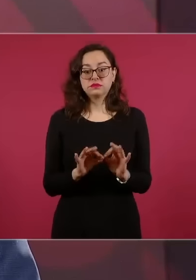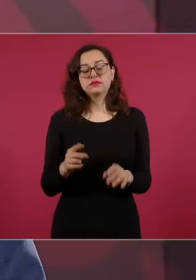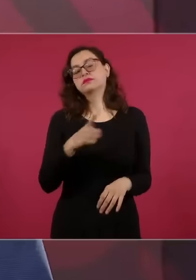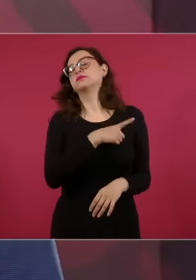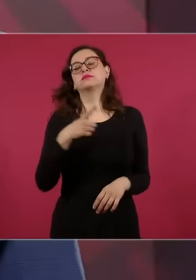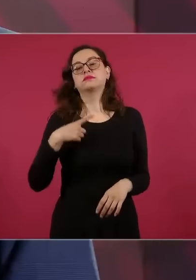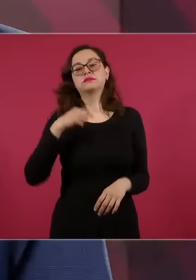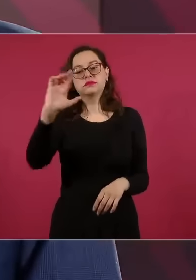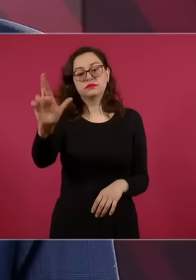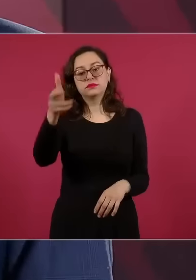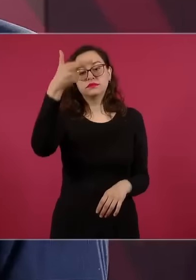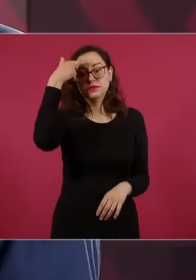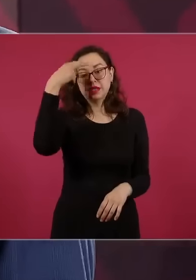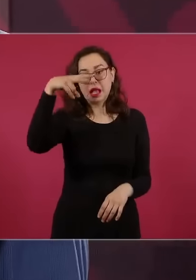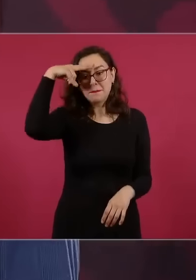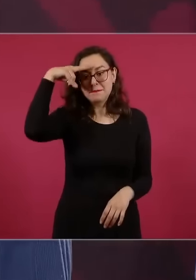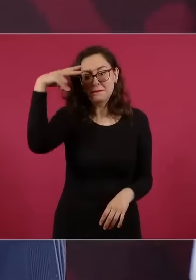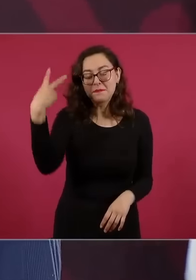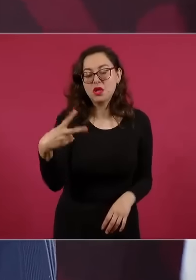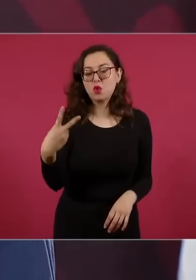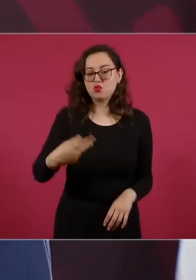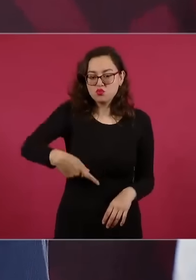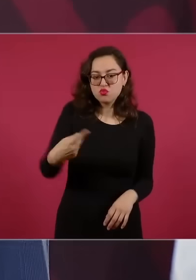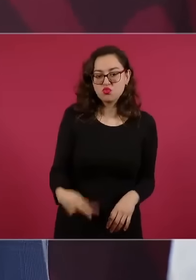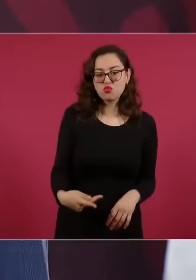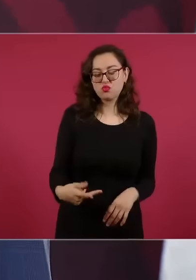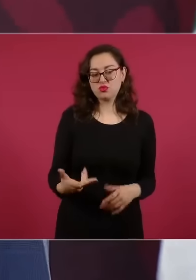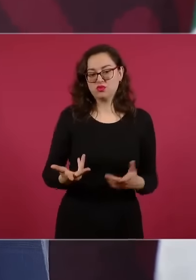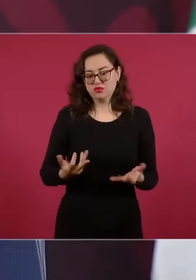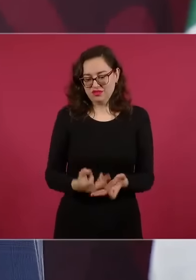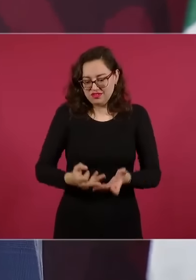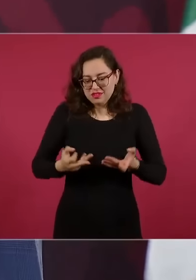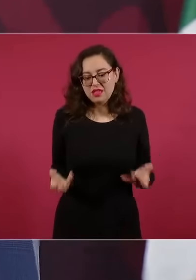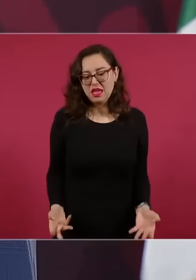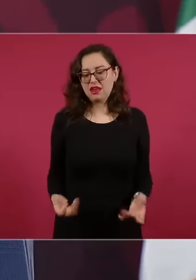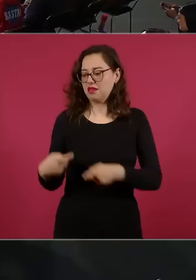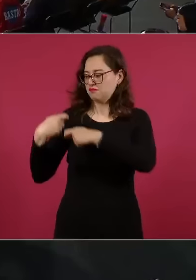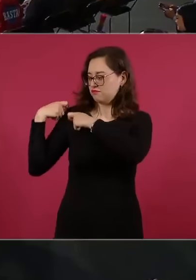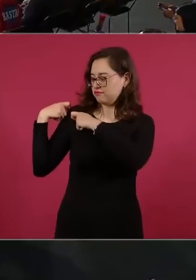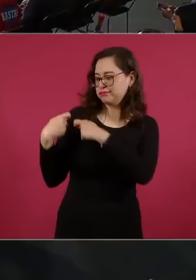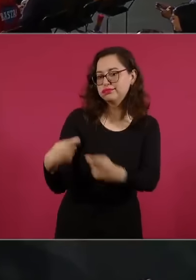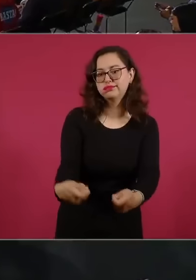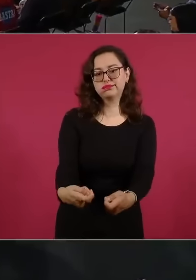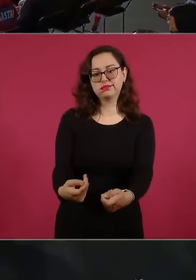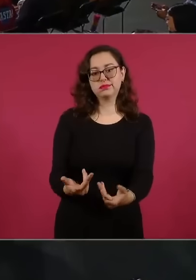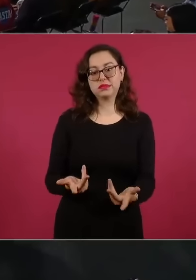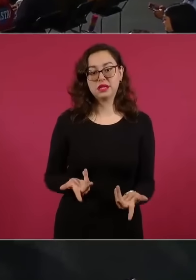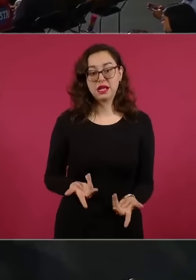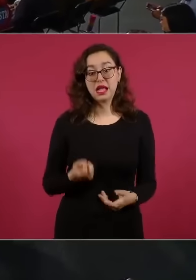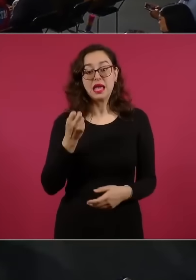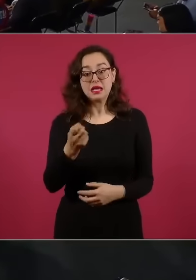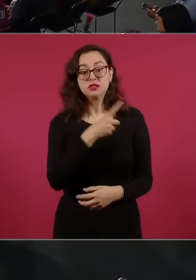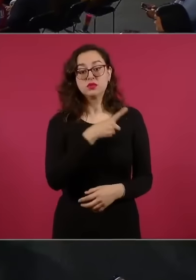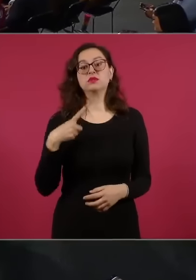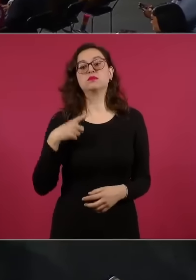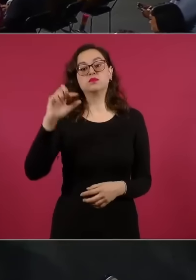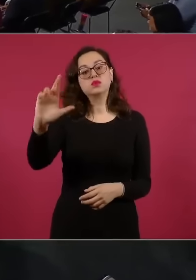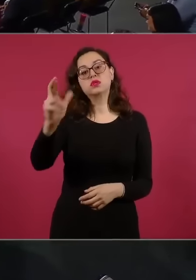México son sus pueblos, de allá venimos, de los pueblos. A lo mejor los